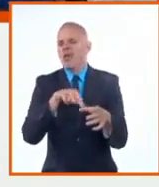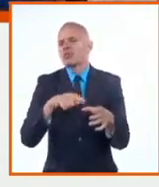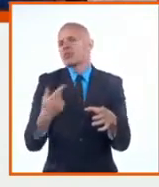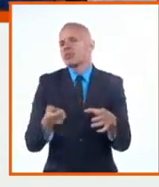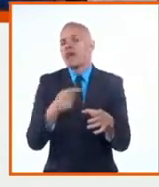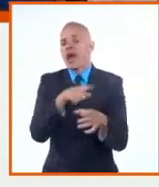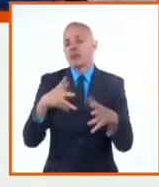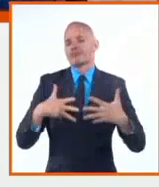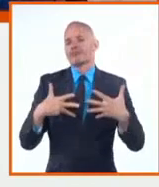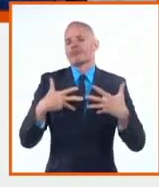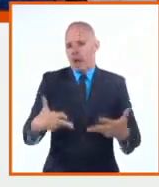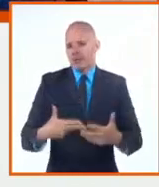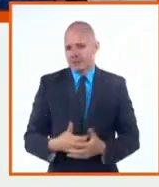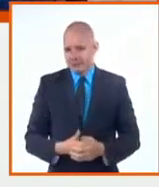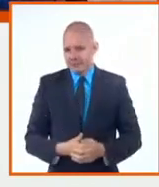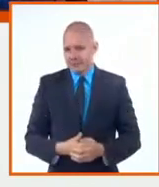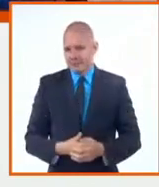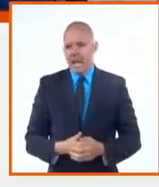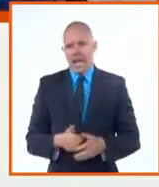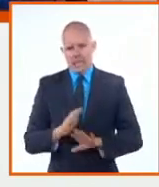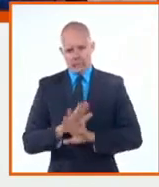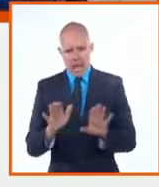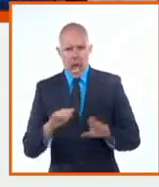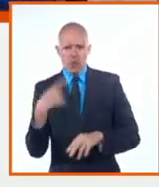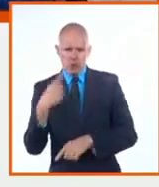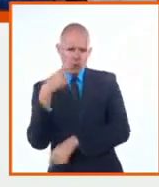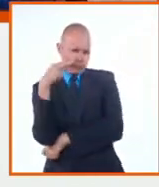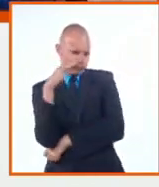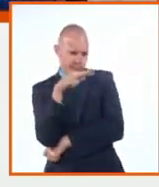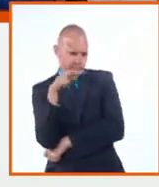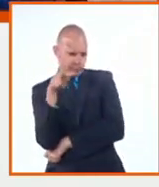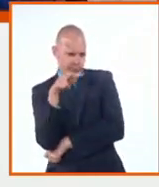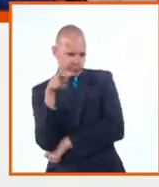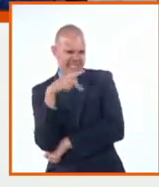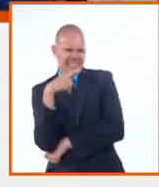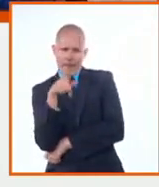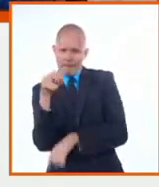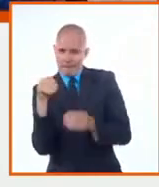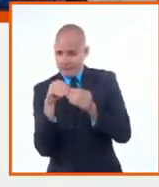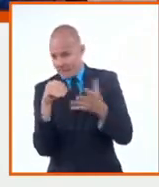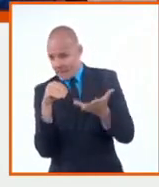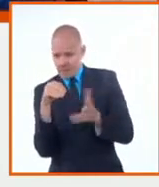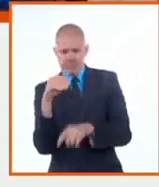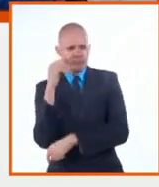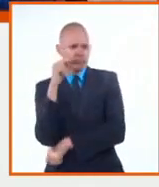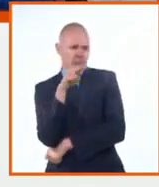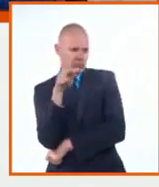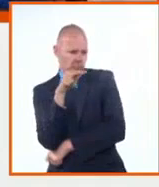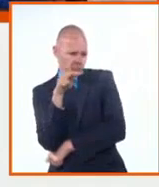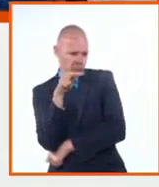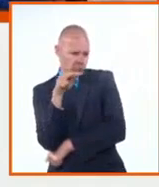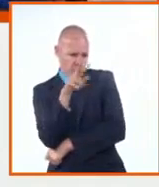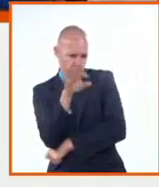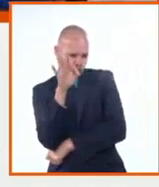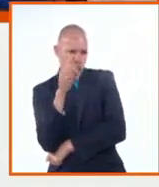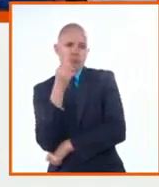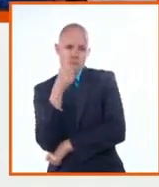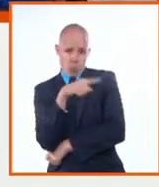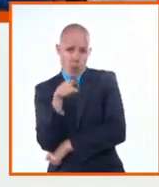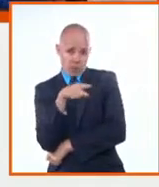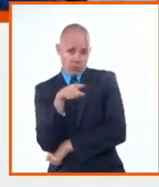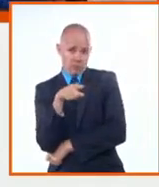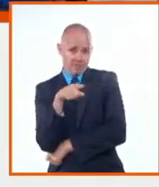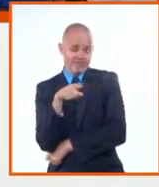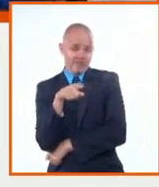aquellos atletas que también fueron estudiados Escogidos porque pudieran tener esa disposición para poder